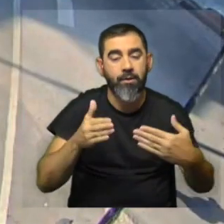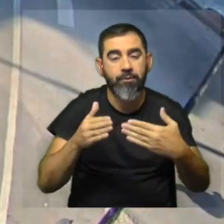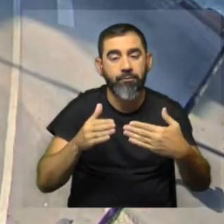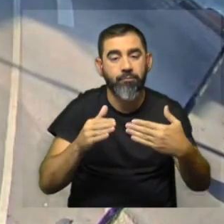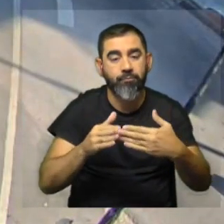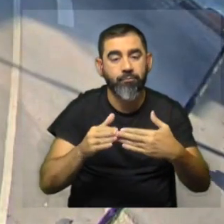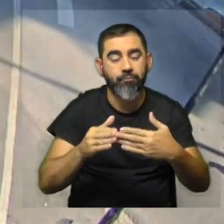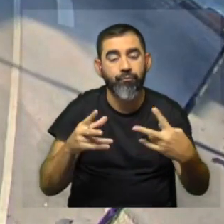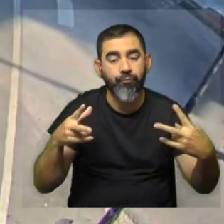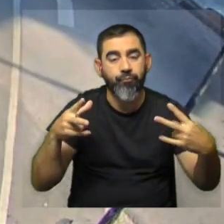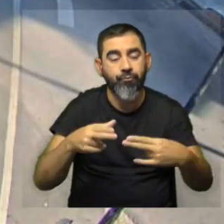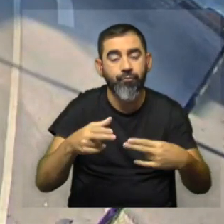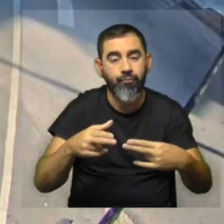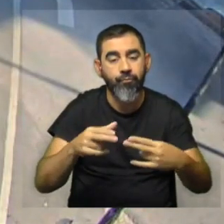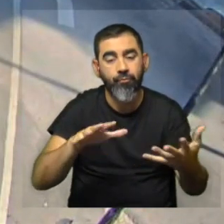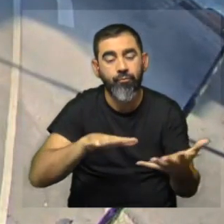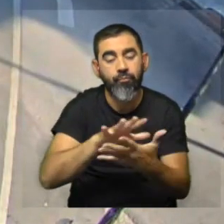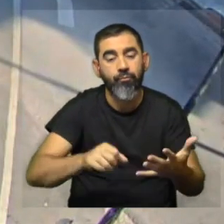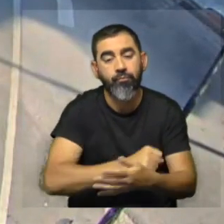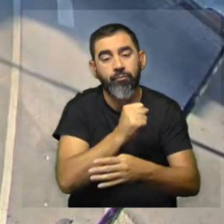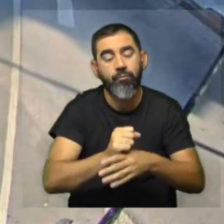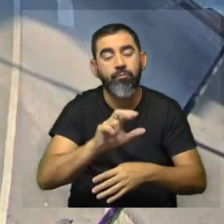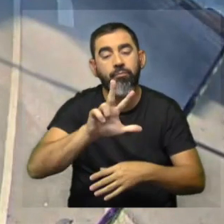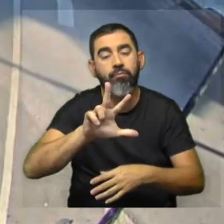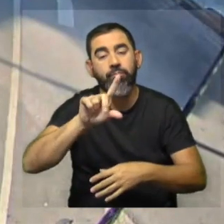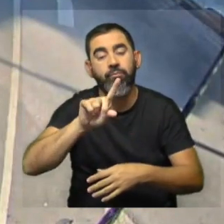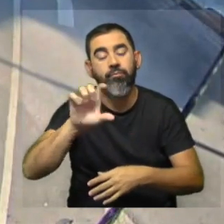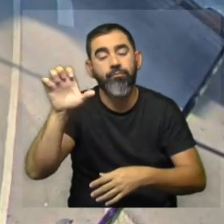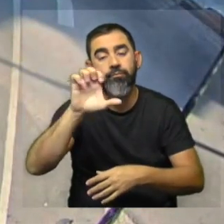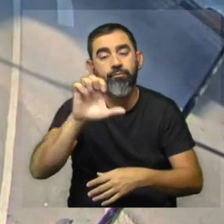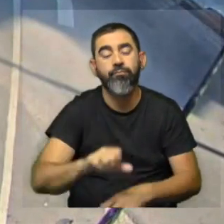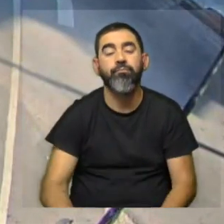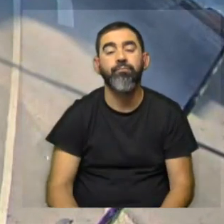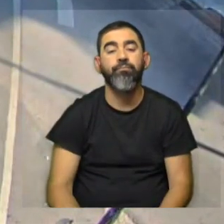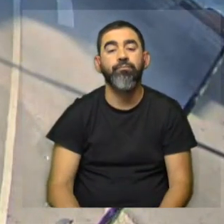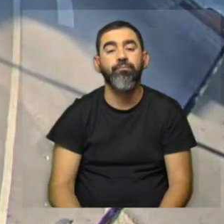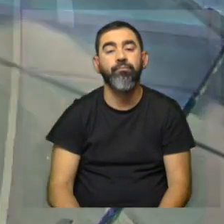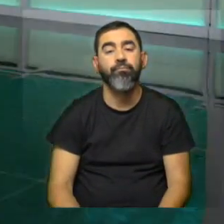Larrea, que estará cortada allí esa zona hasta el 31 de enero.